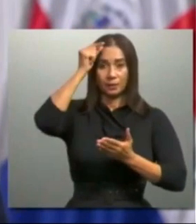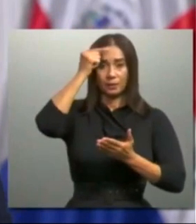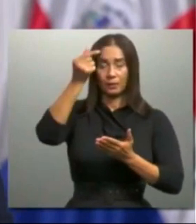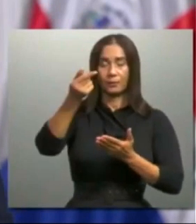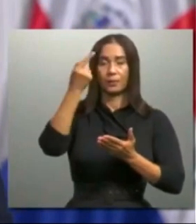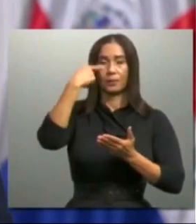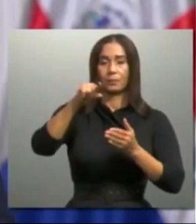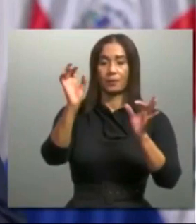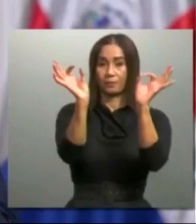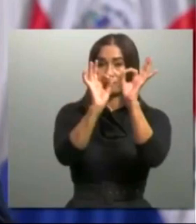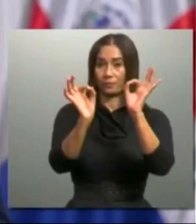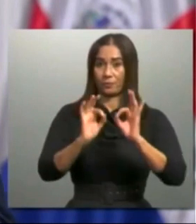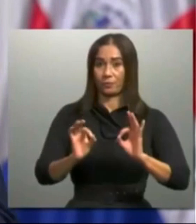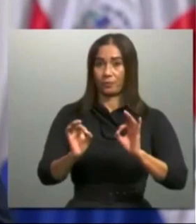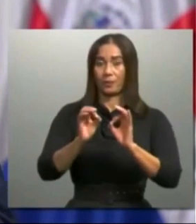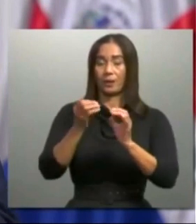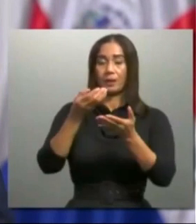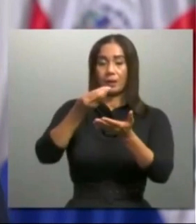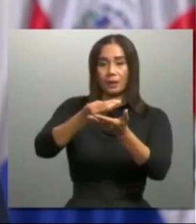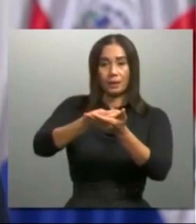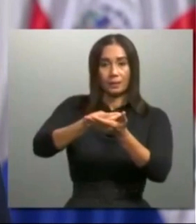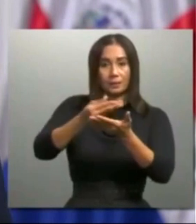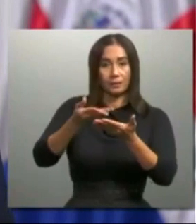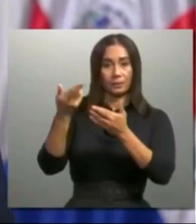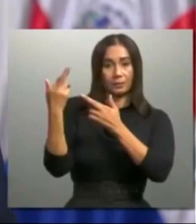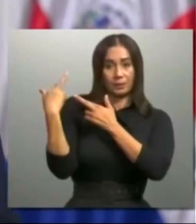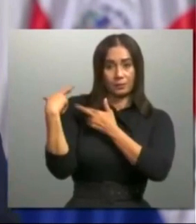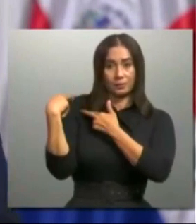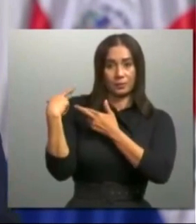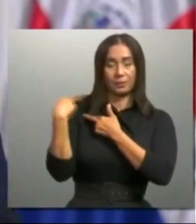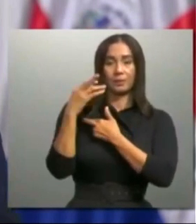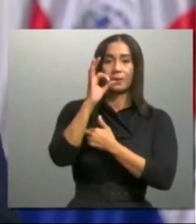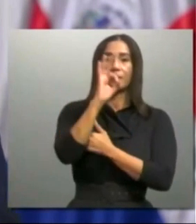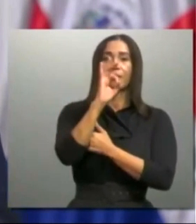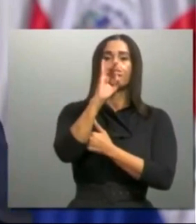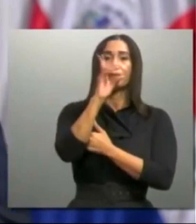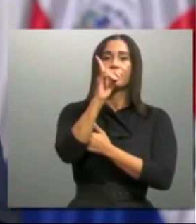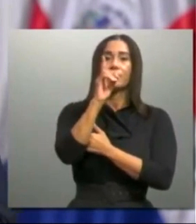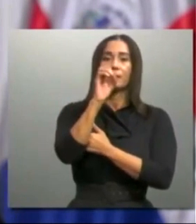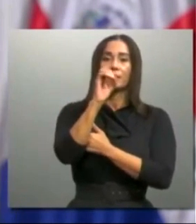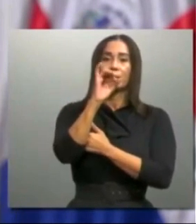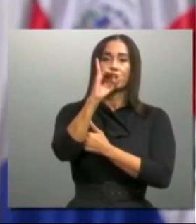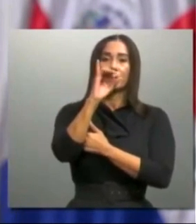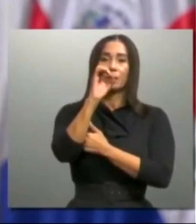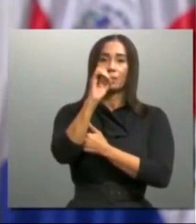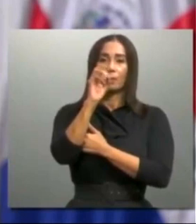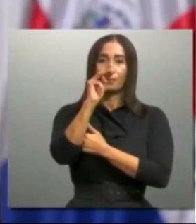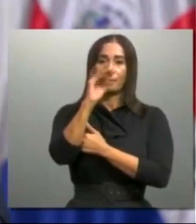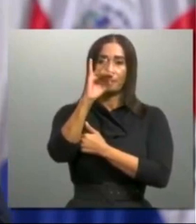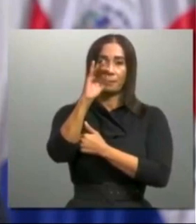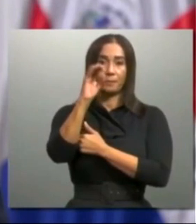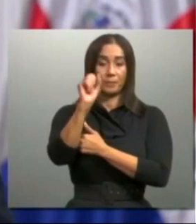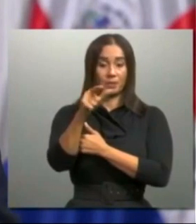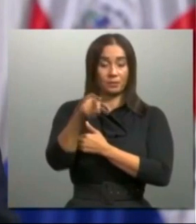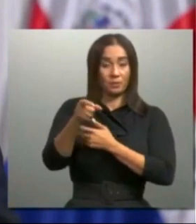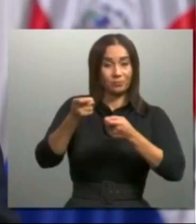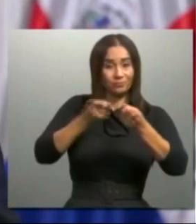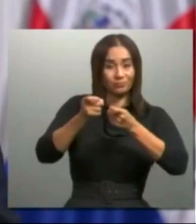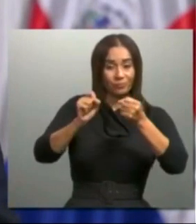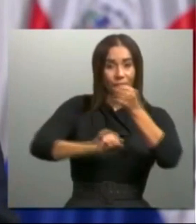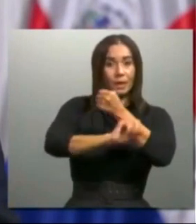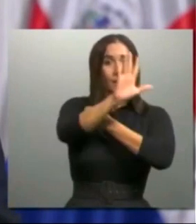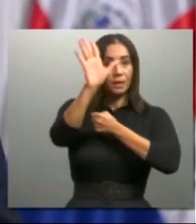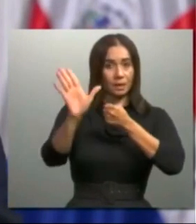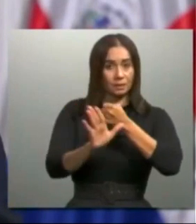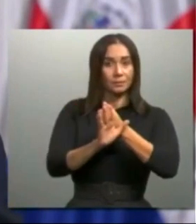presidente está sintonizando, está escuchando, y eso es bueno de un mandatario, muy bueno. Ahora, ese ruido lo dejó